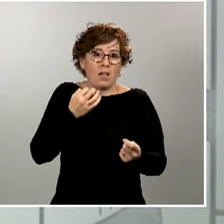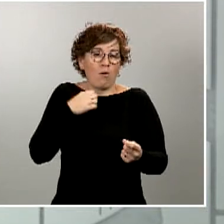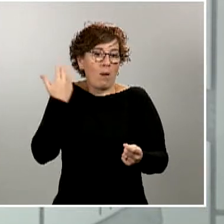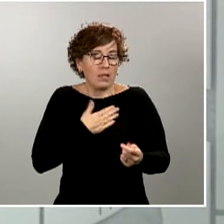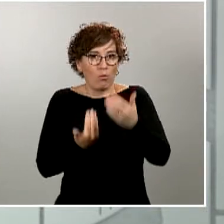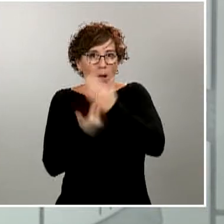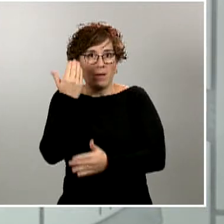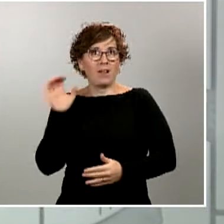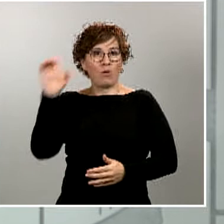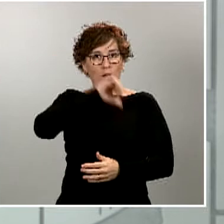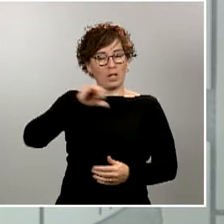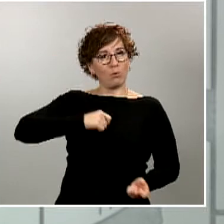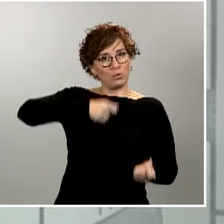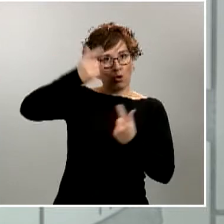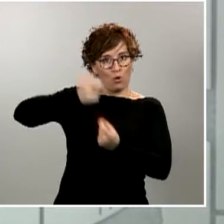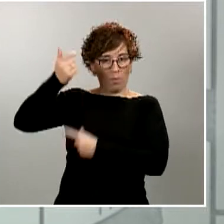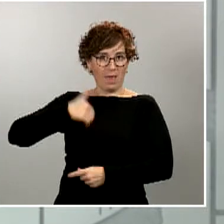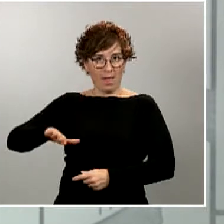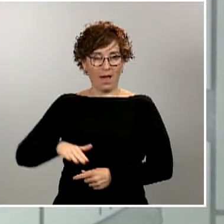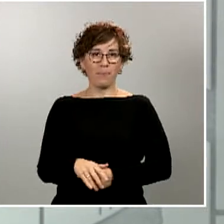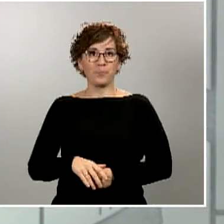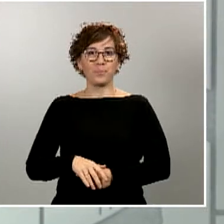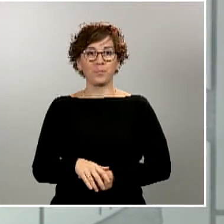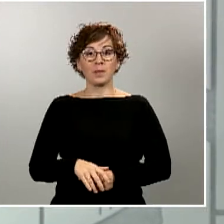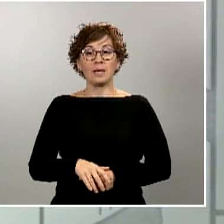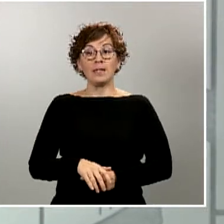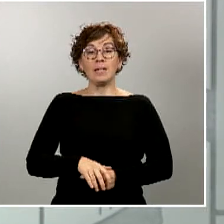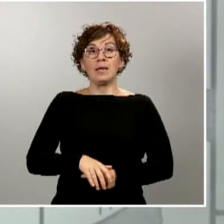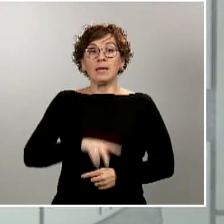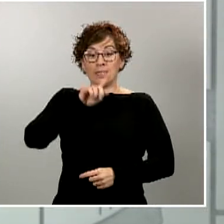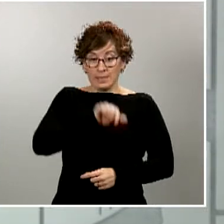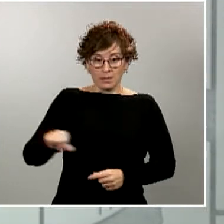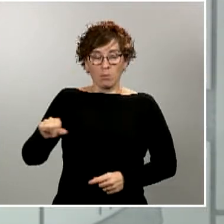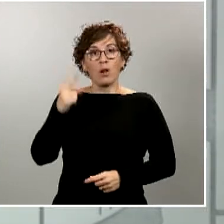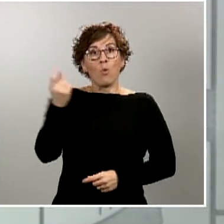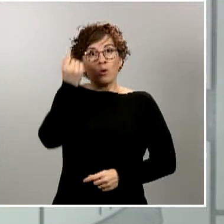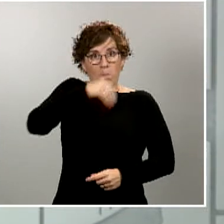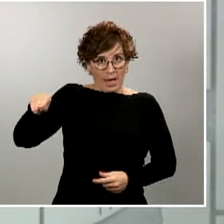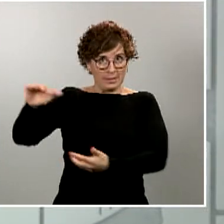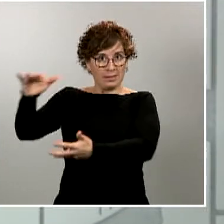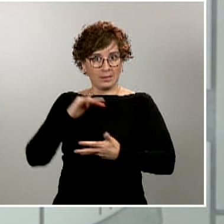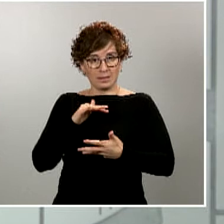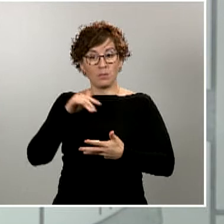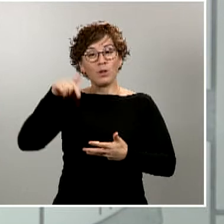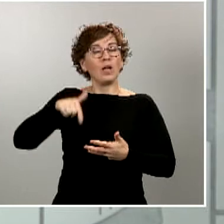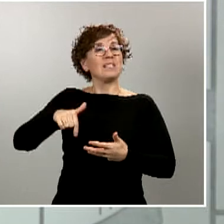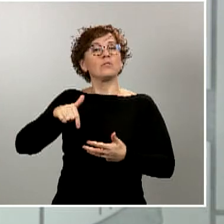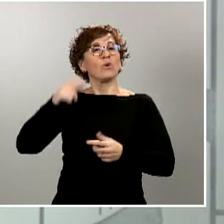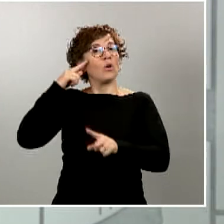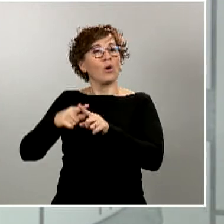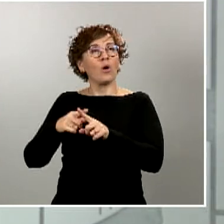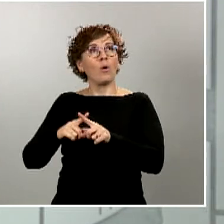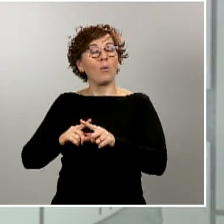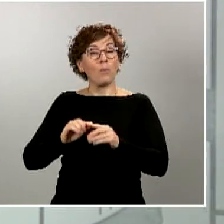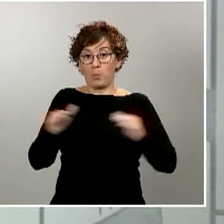con criterios poblacionales. Vamos a recibir esta semana otro 1.000.000 de esos test, pero son test que sirven en una primera instancia para lo que